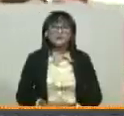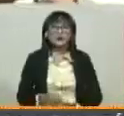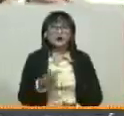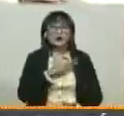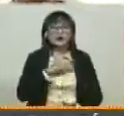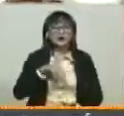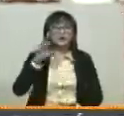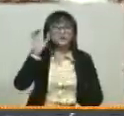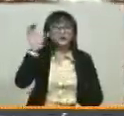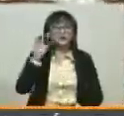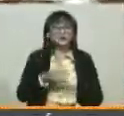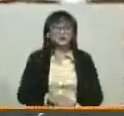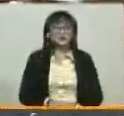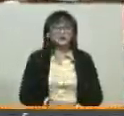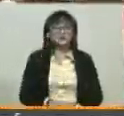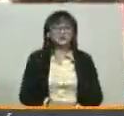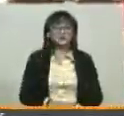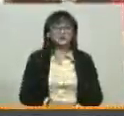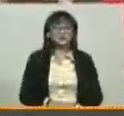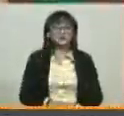de la patria.